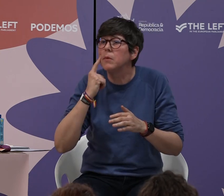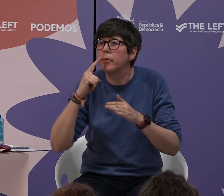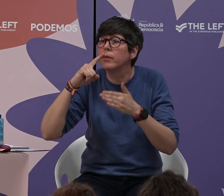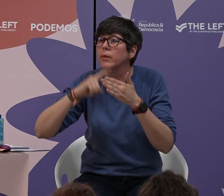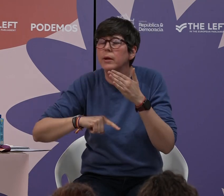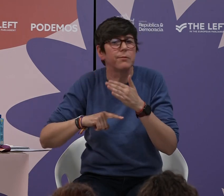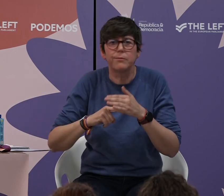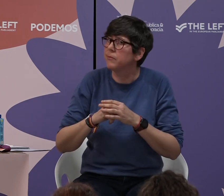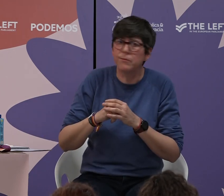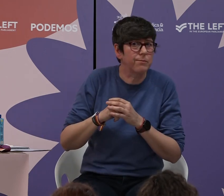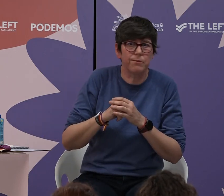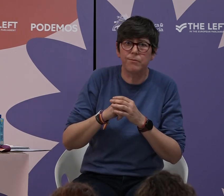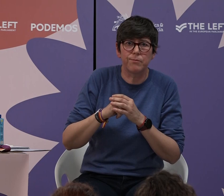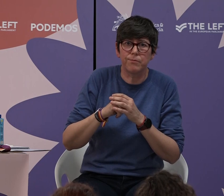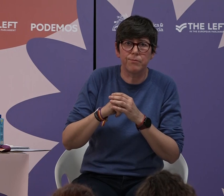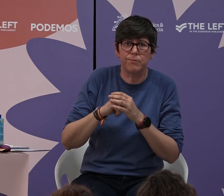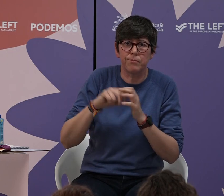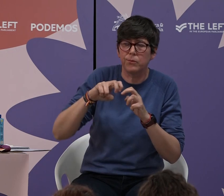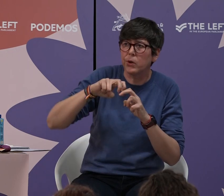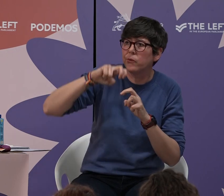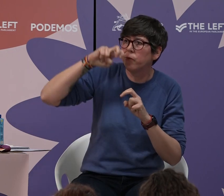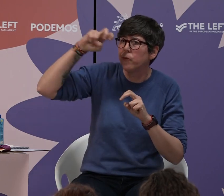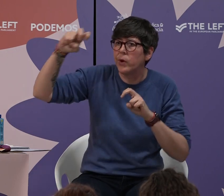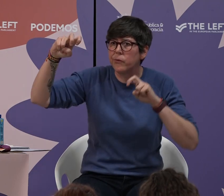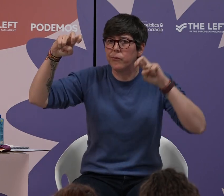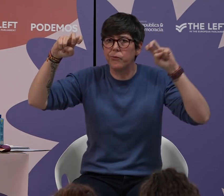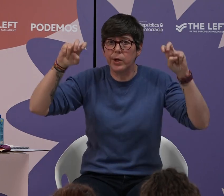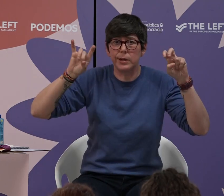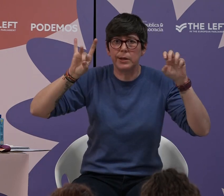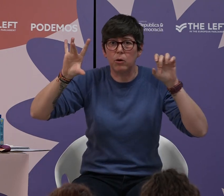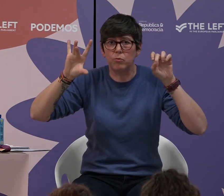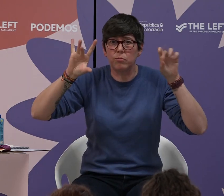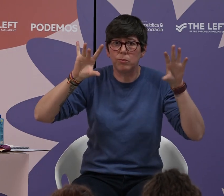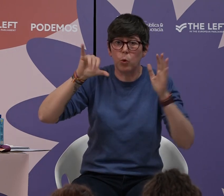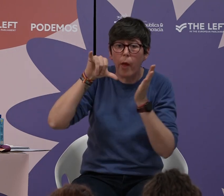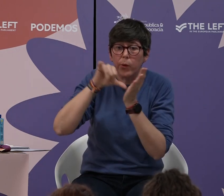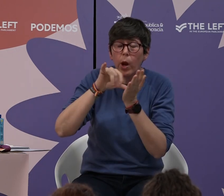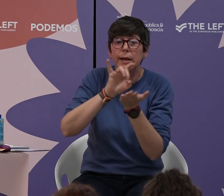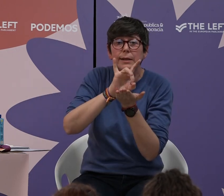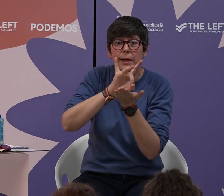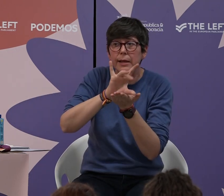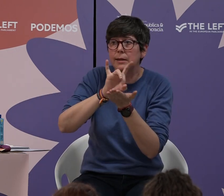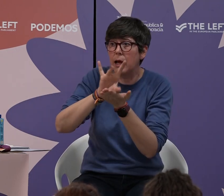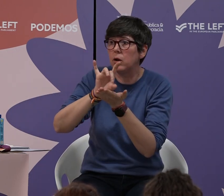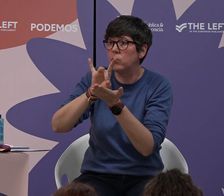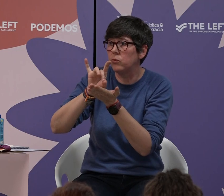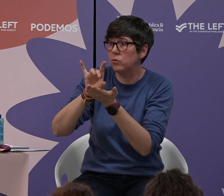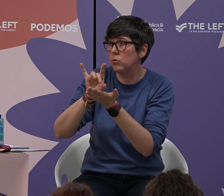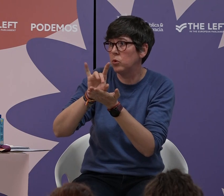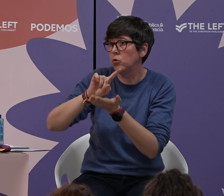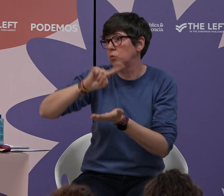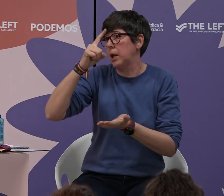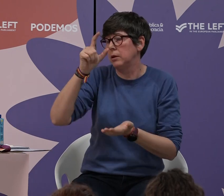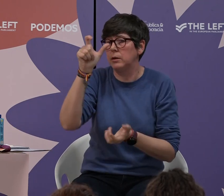es imposible O sea no puedes encontrar un alquiler asequible es imposible hay que salir fuera hay que salir fuera los municipios